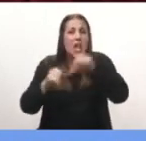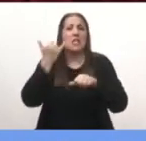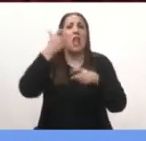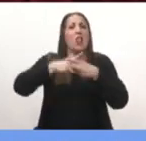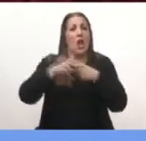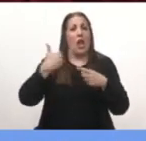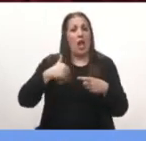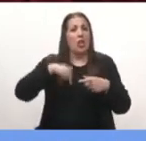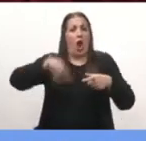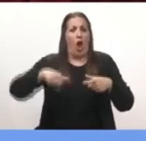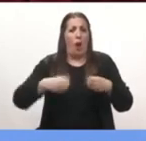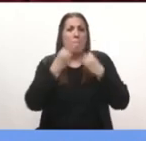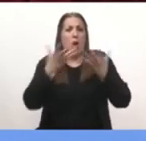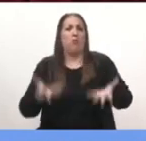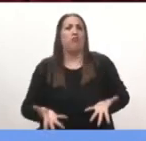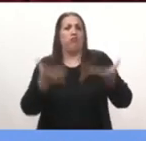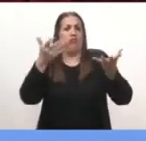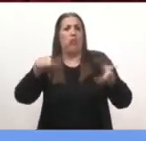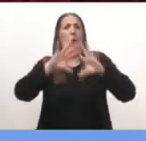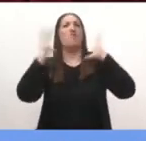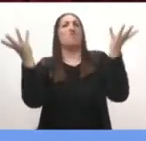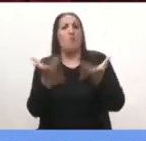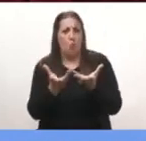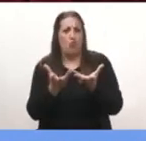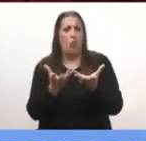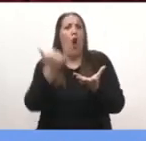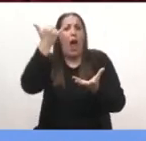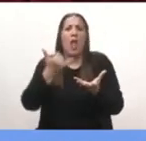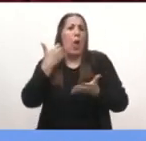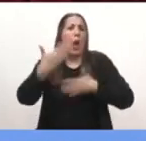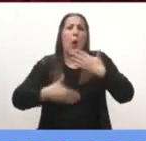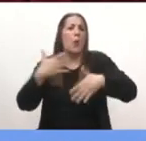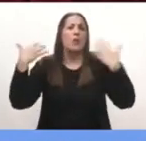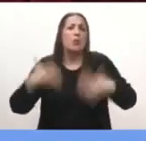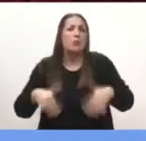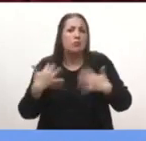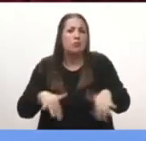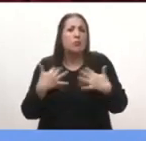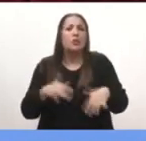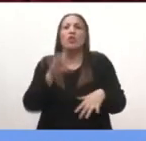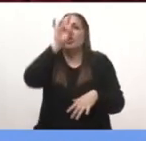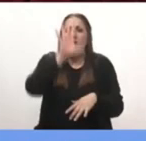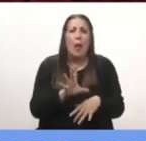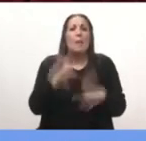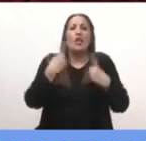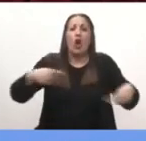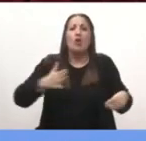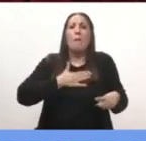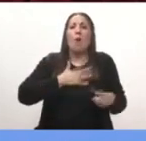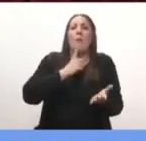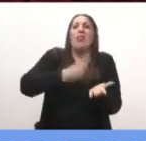el prestigio mundial que tiene y tengamos un avance enorme en lo que son no solo nuestras propias decisiones